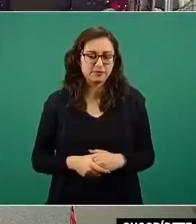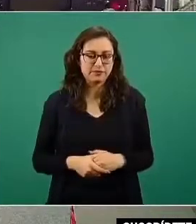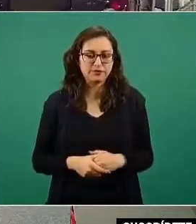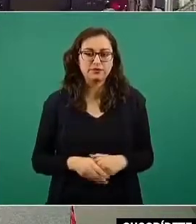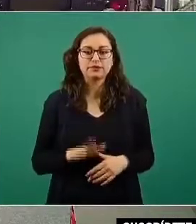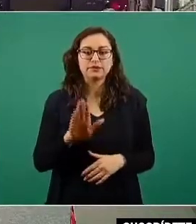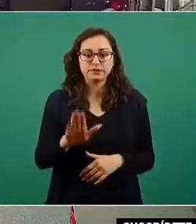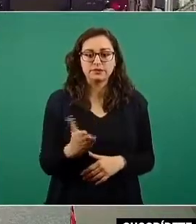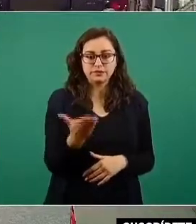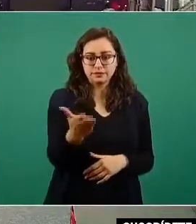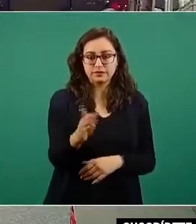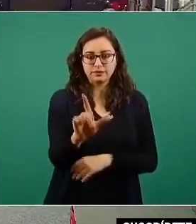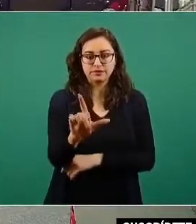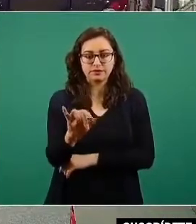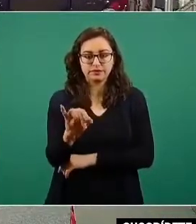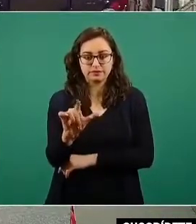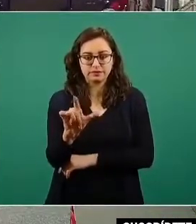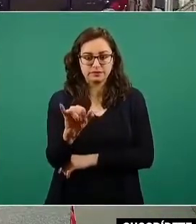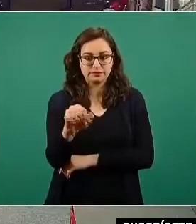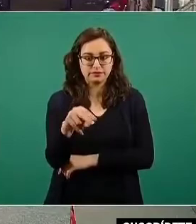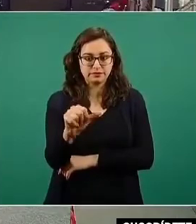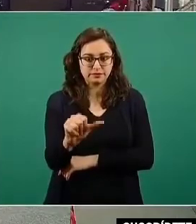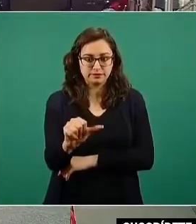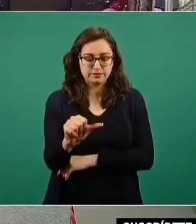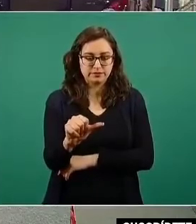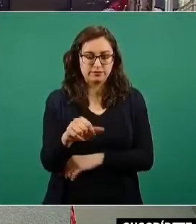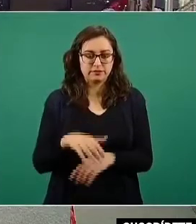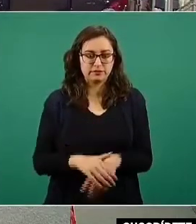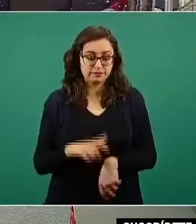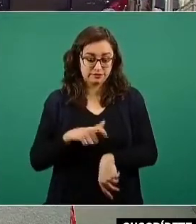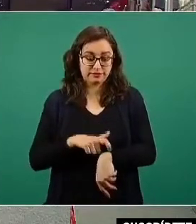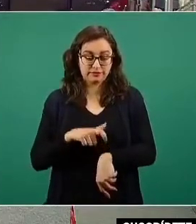Liliana Noble de Pulso Saludable y enseguida usted. Son